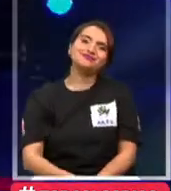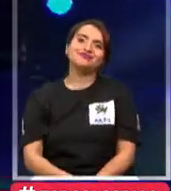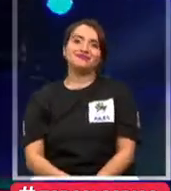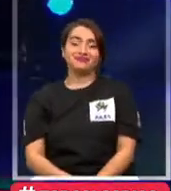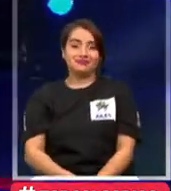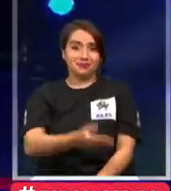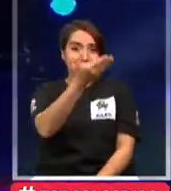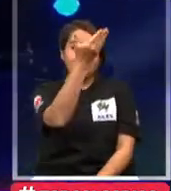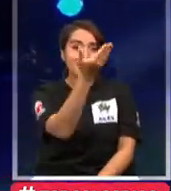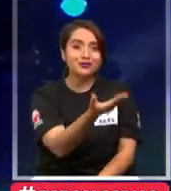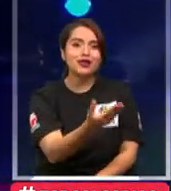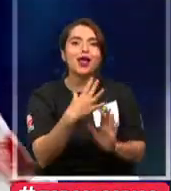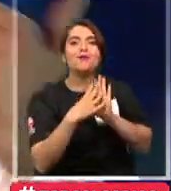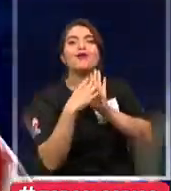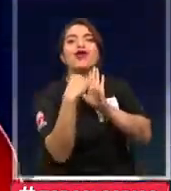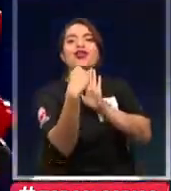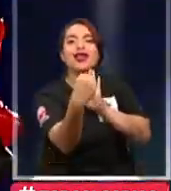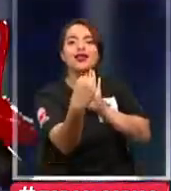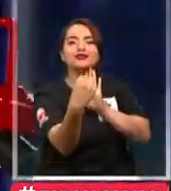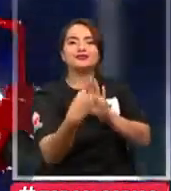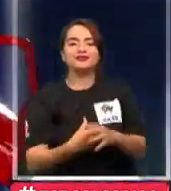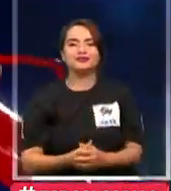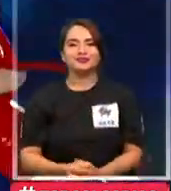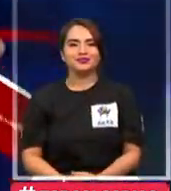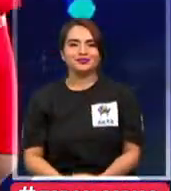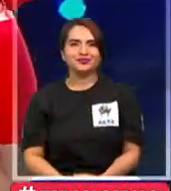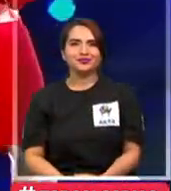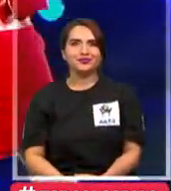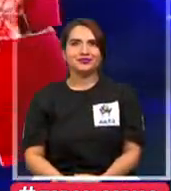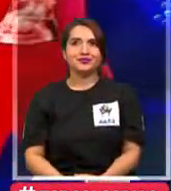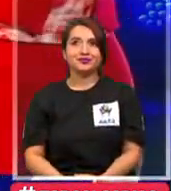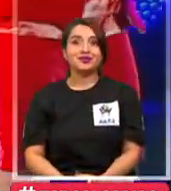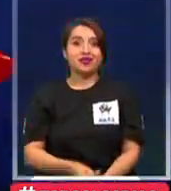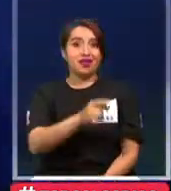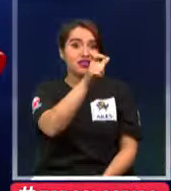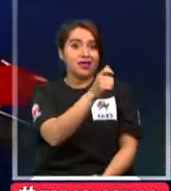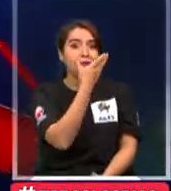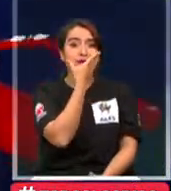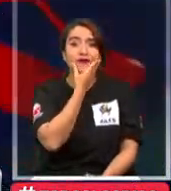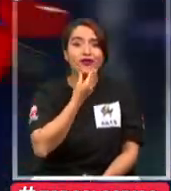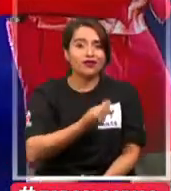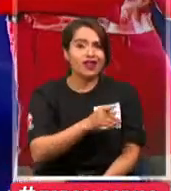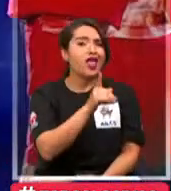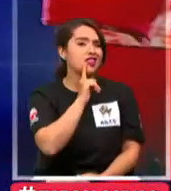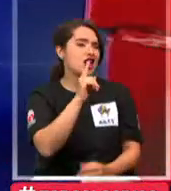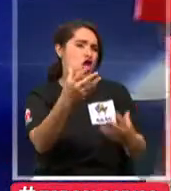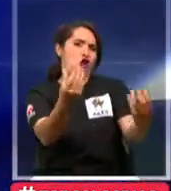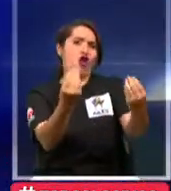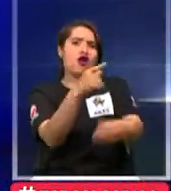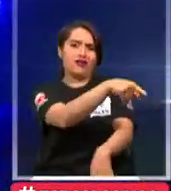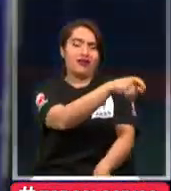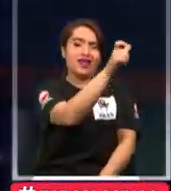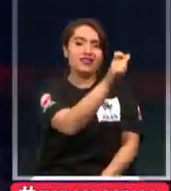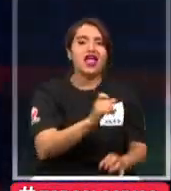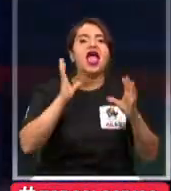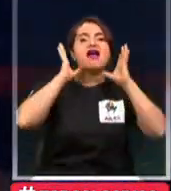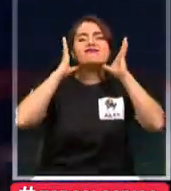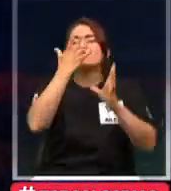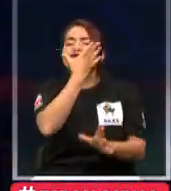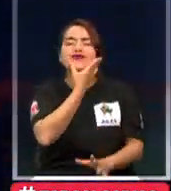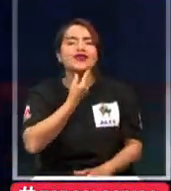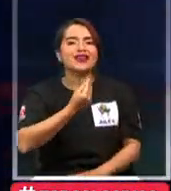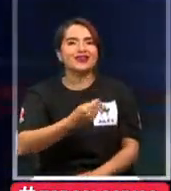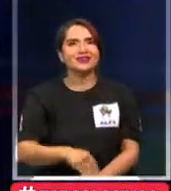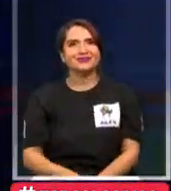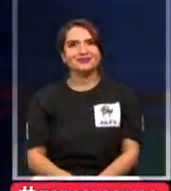Usted ha sido un inspirador en mi carrera y quiero decir que esta persona bonita con cojones que está aquí, este cabezón bonito. Bueno,